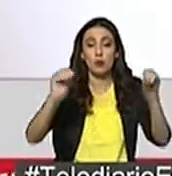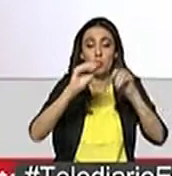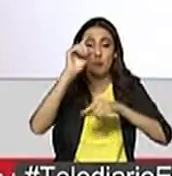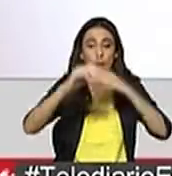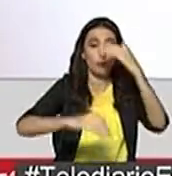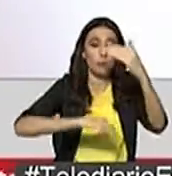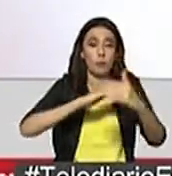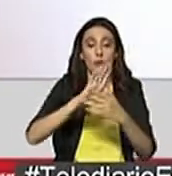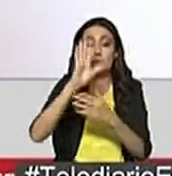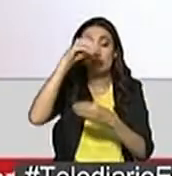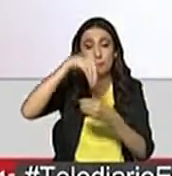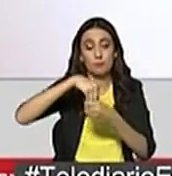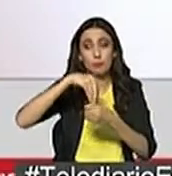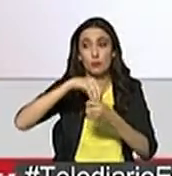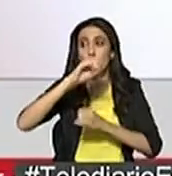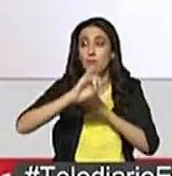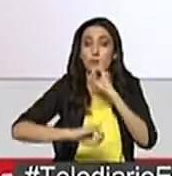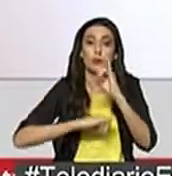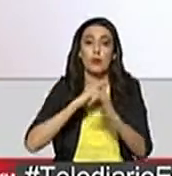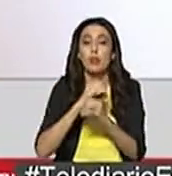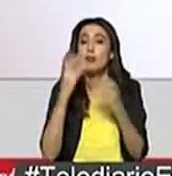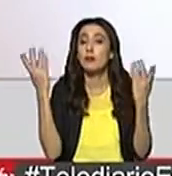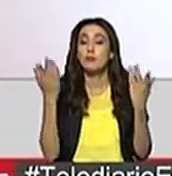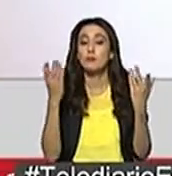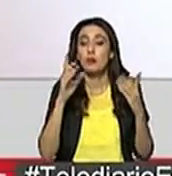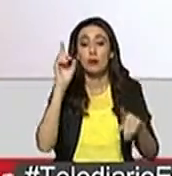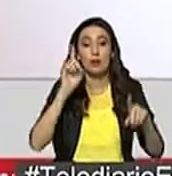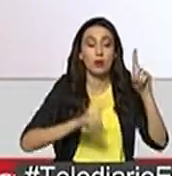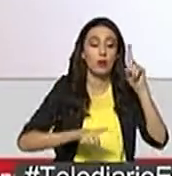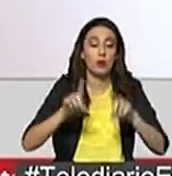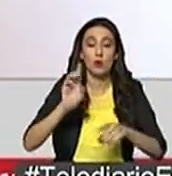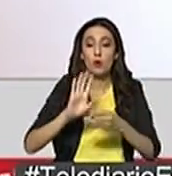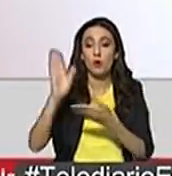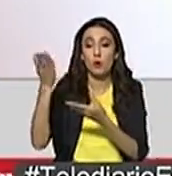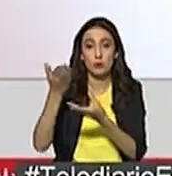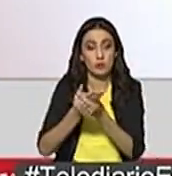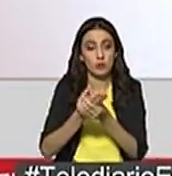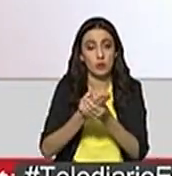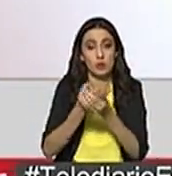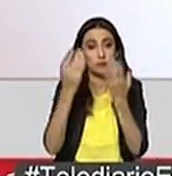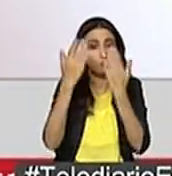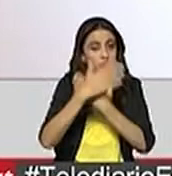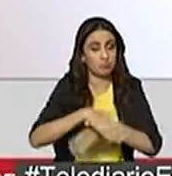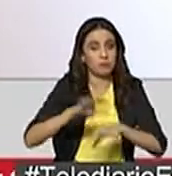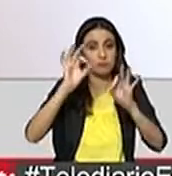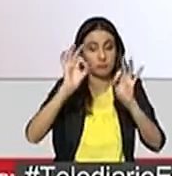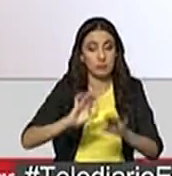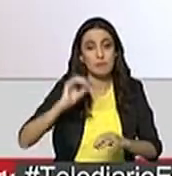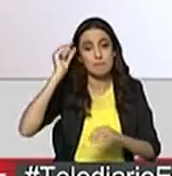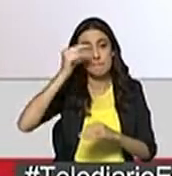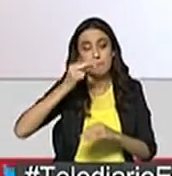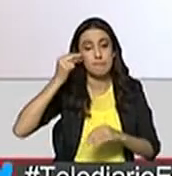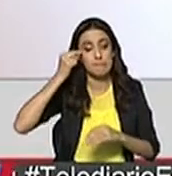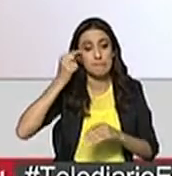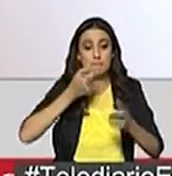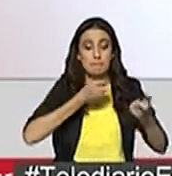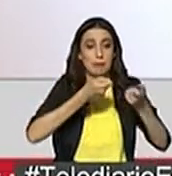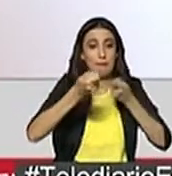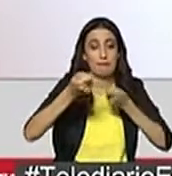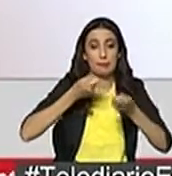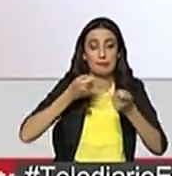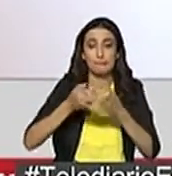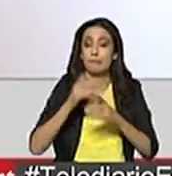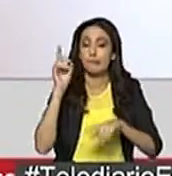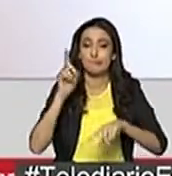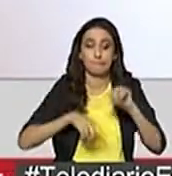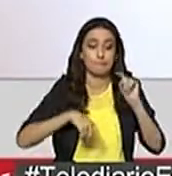Fondo Monetario. La comunidad internacional llegó a la conclusión que el gobierno no está en control y no